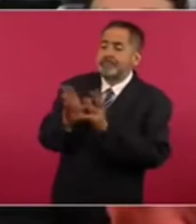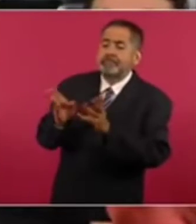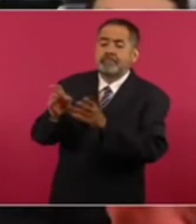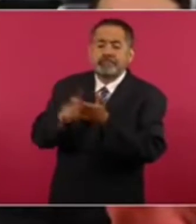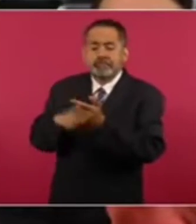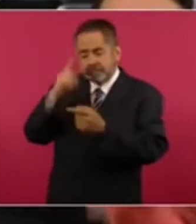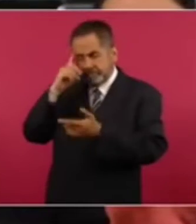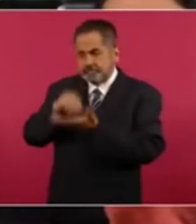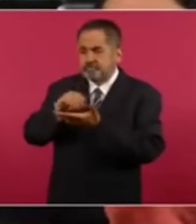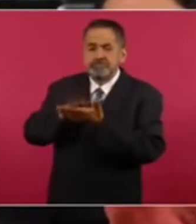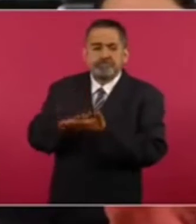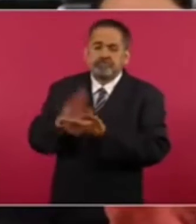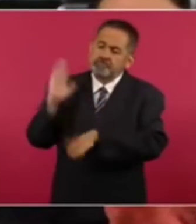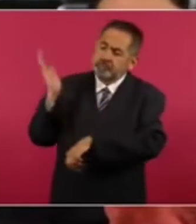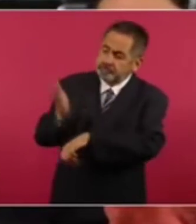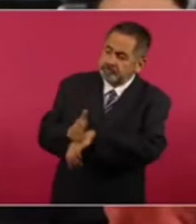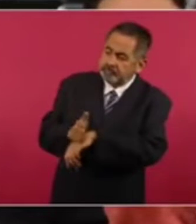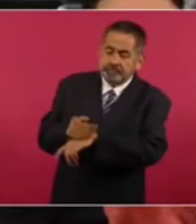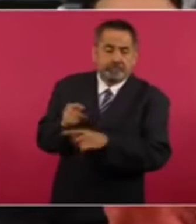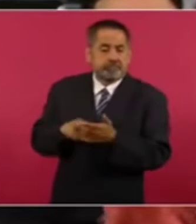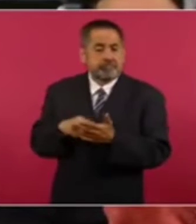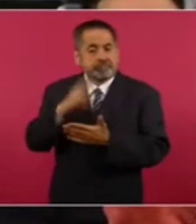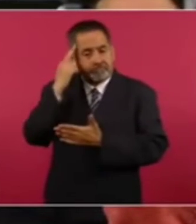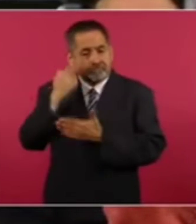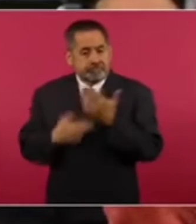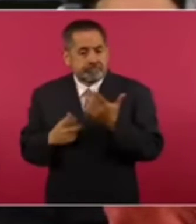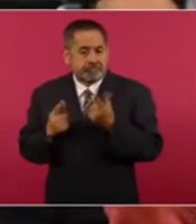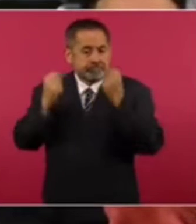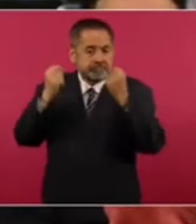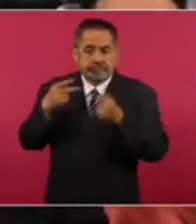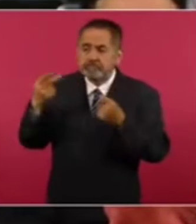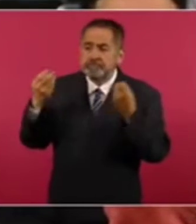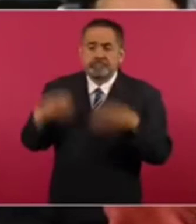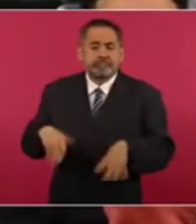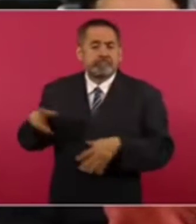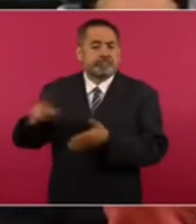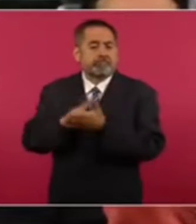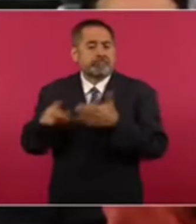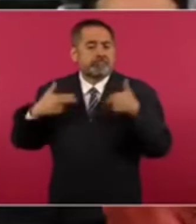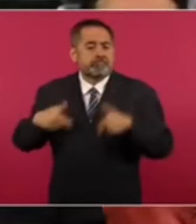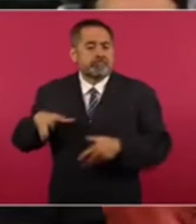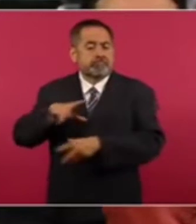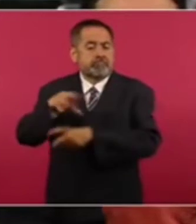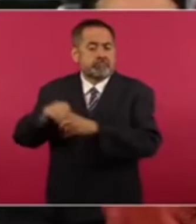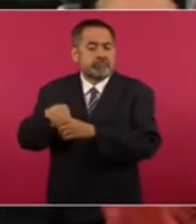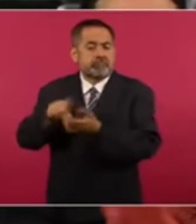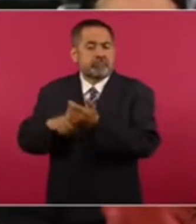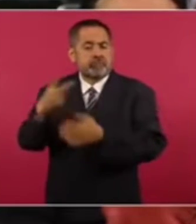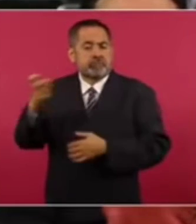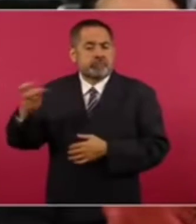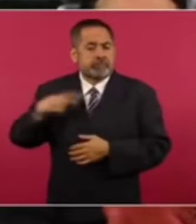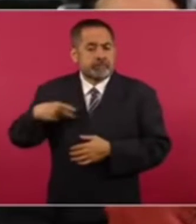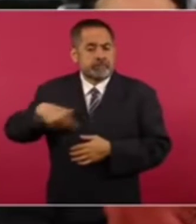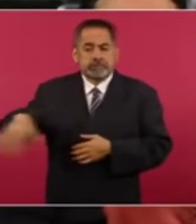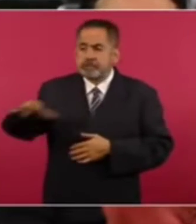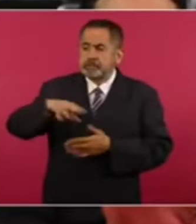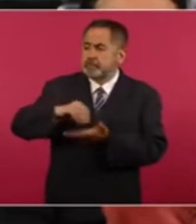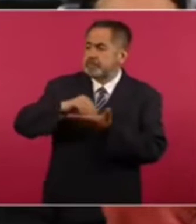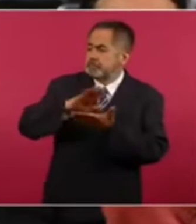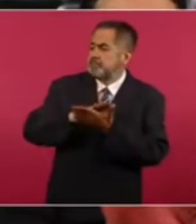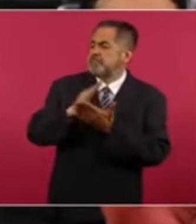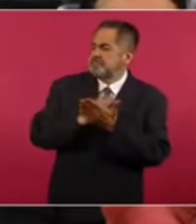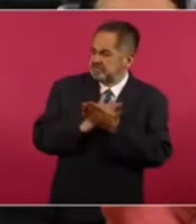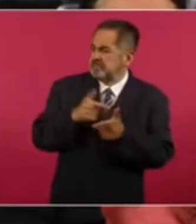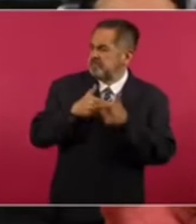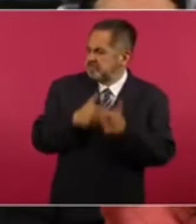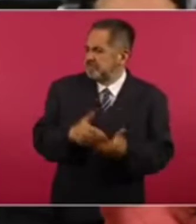este precedente y violentar los derechos humanos de estos 200 ciudadanos y con ello dejar un precedente. Y además